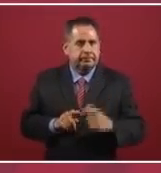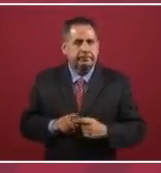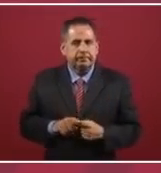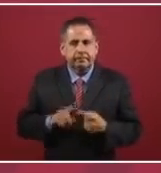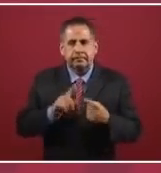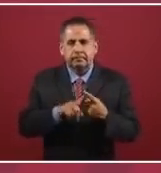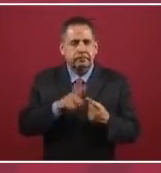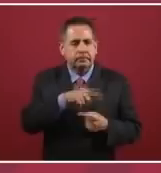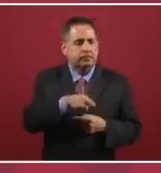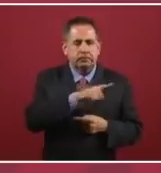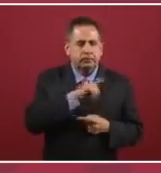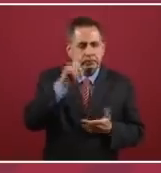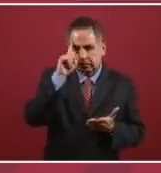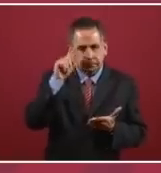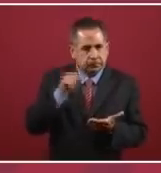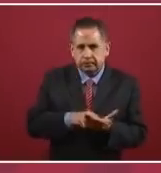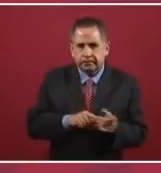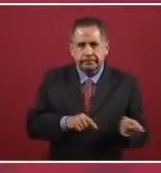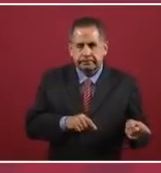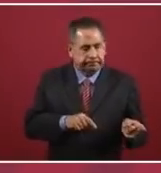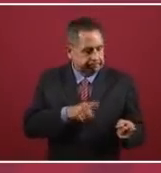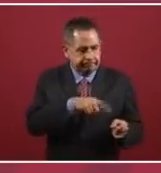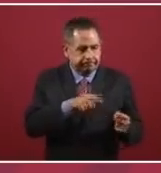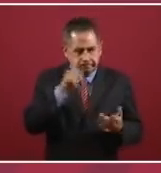que no creen